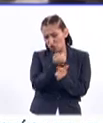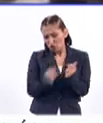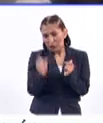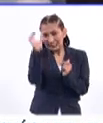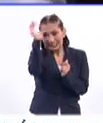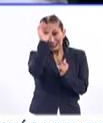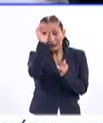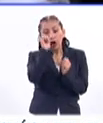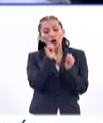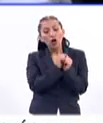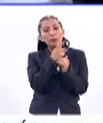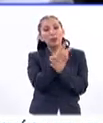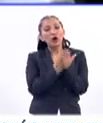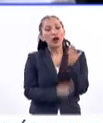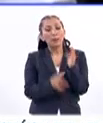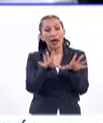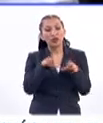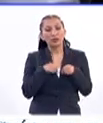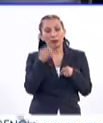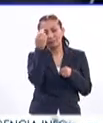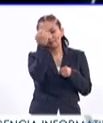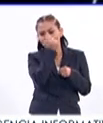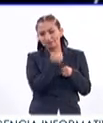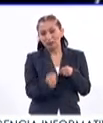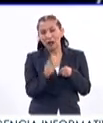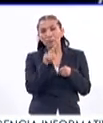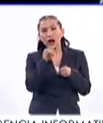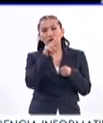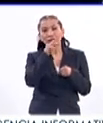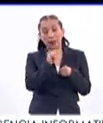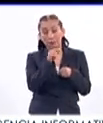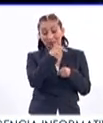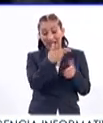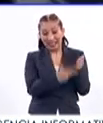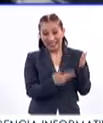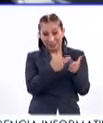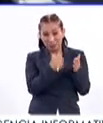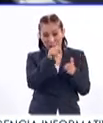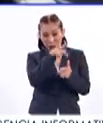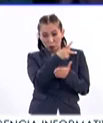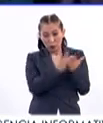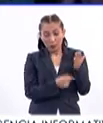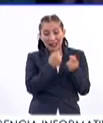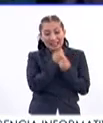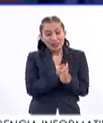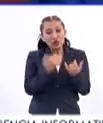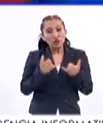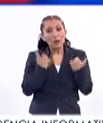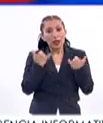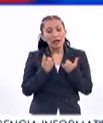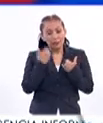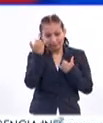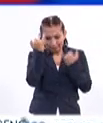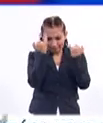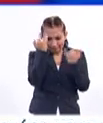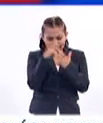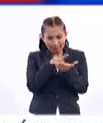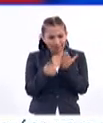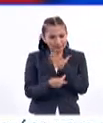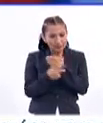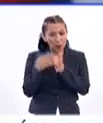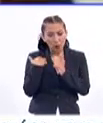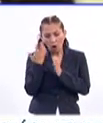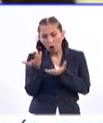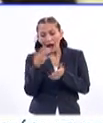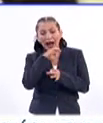la ciencia a través del programa Adopte un Talento, Pauta. En los talleres de este programa, niños y jóvenes han desarrollado proyectos como